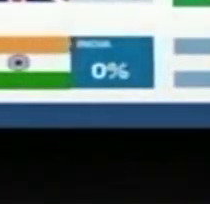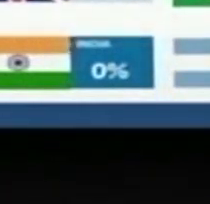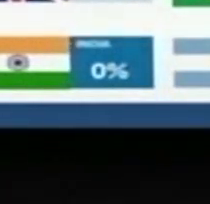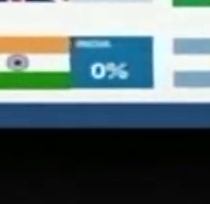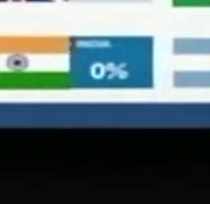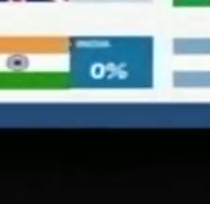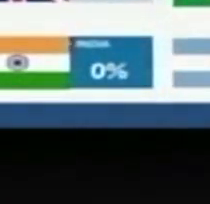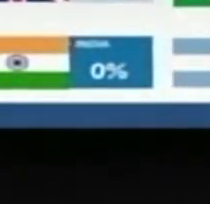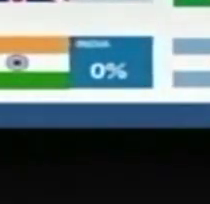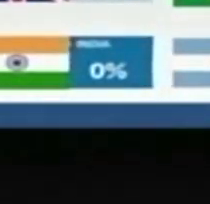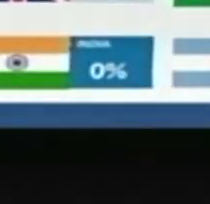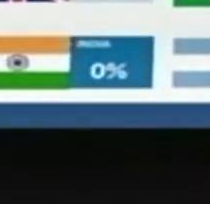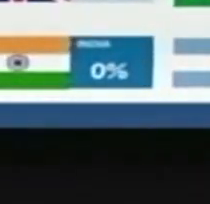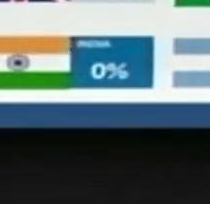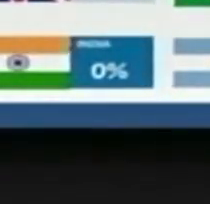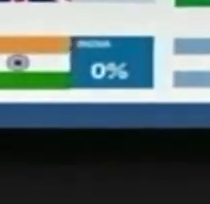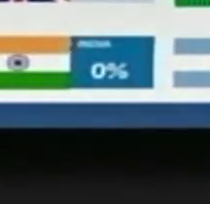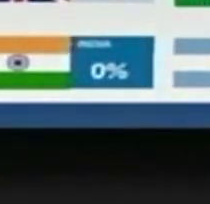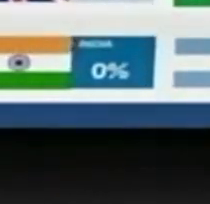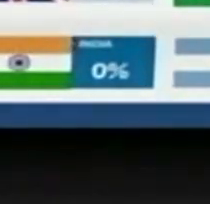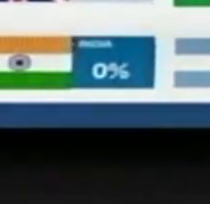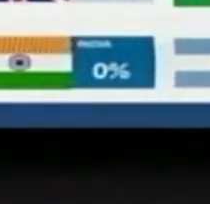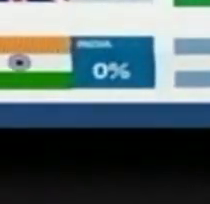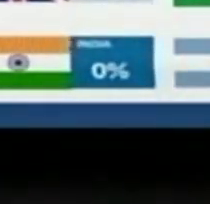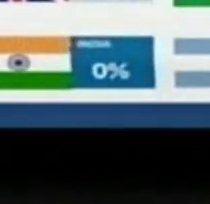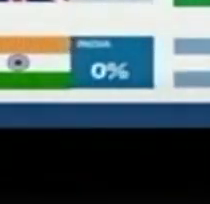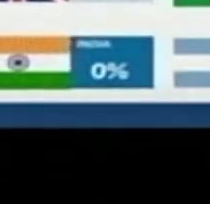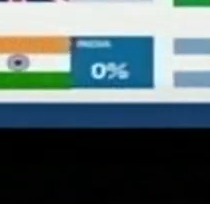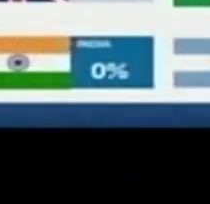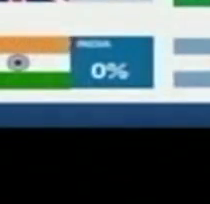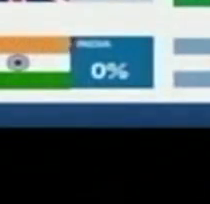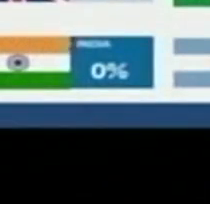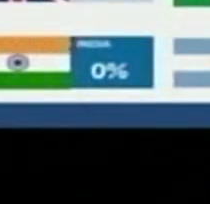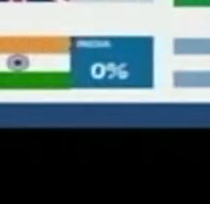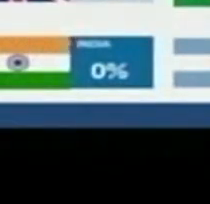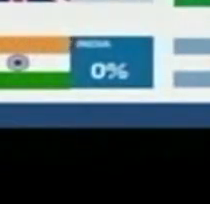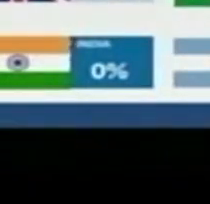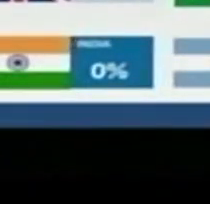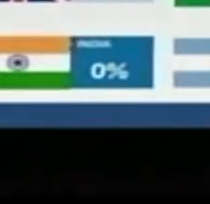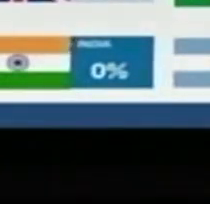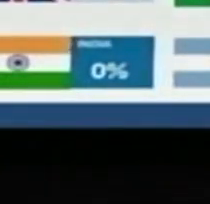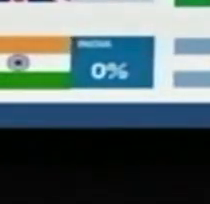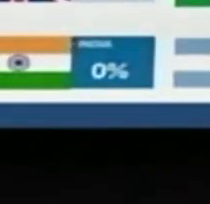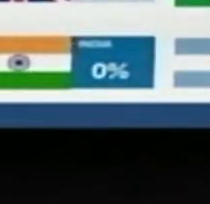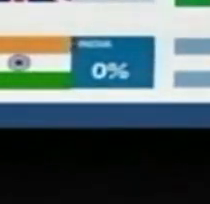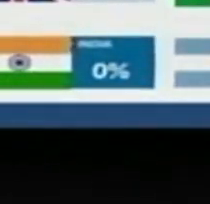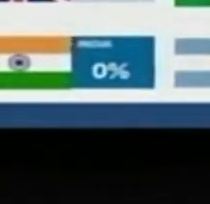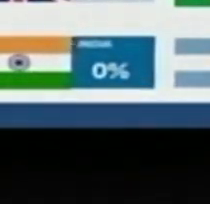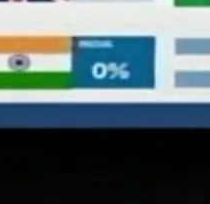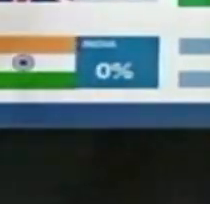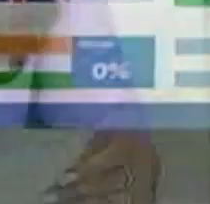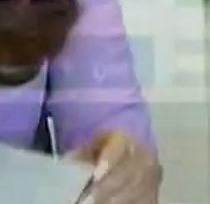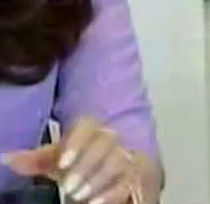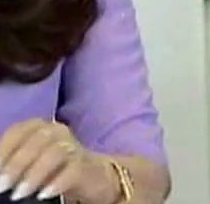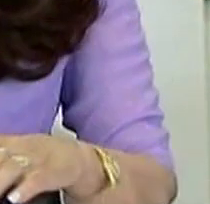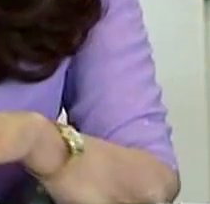Y la única que tiene comportamiento negativo en el mundo en desendeudamiento es tu país, la